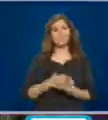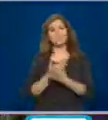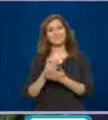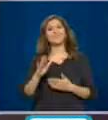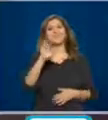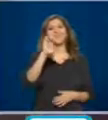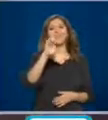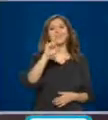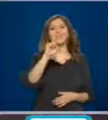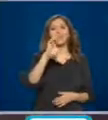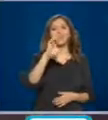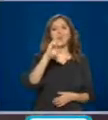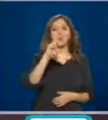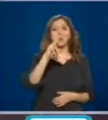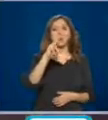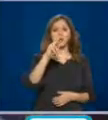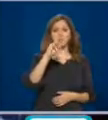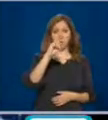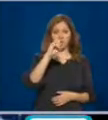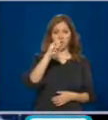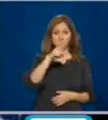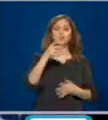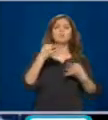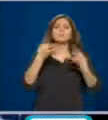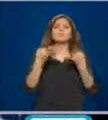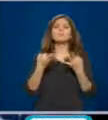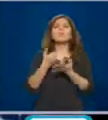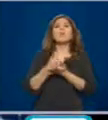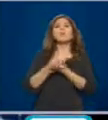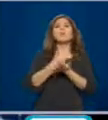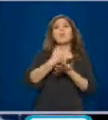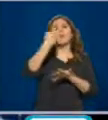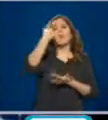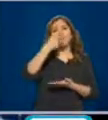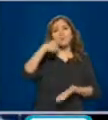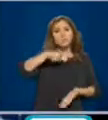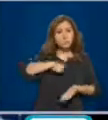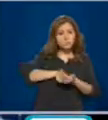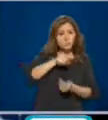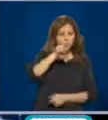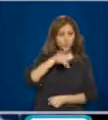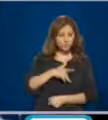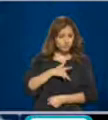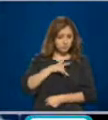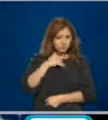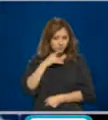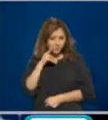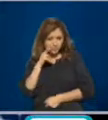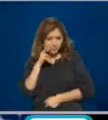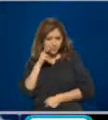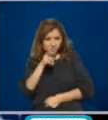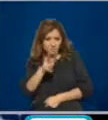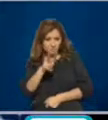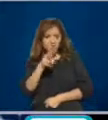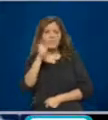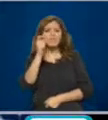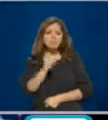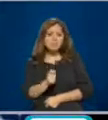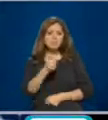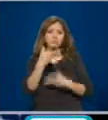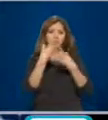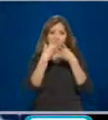Escorpión se beneficia con la meditación y le va a iluminar su intuición para que desaparezca